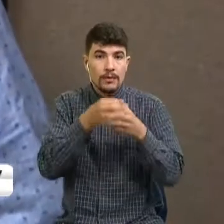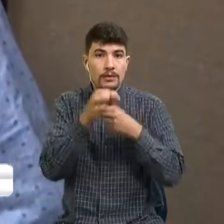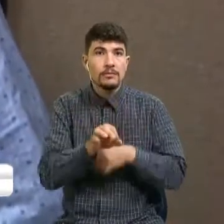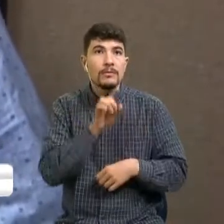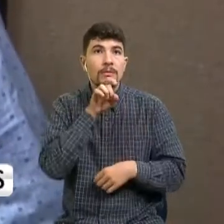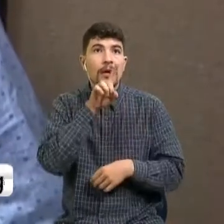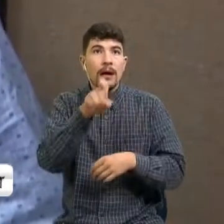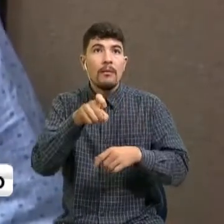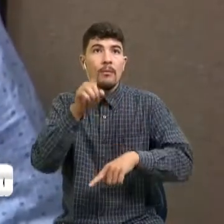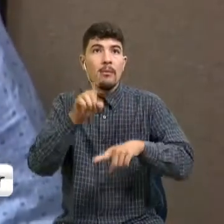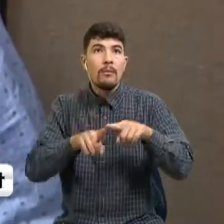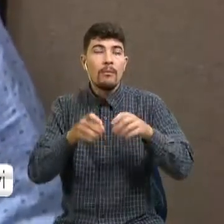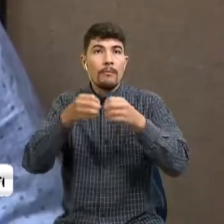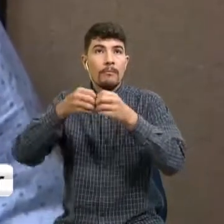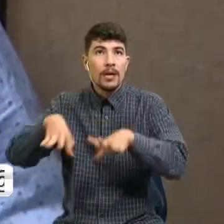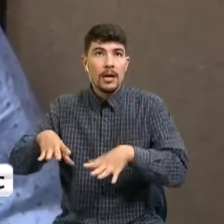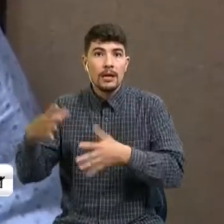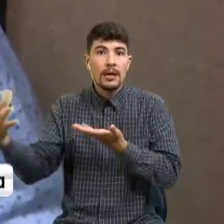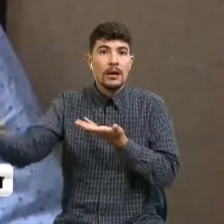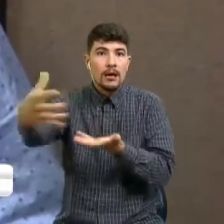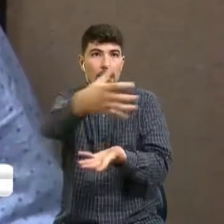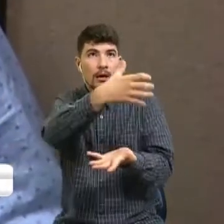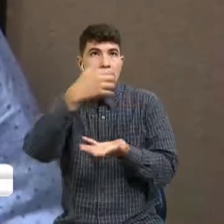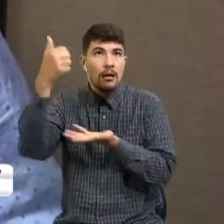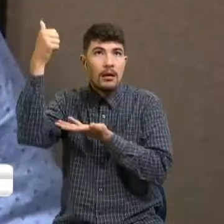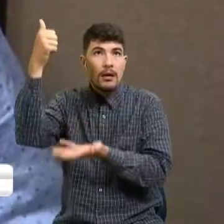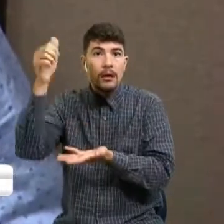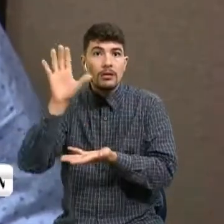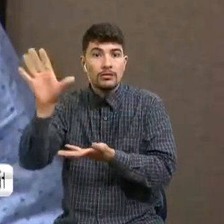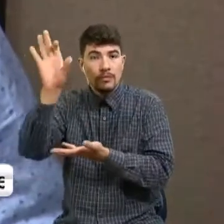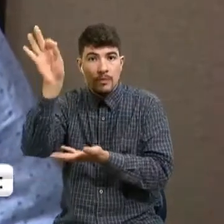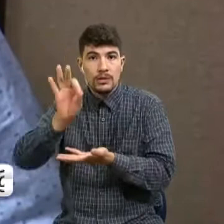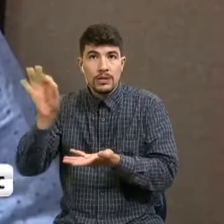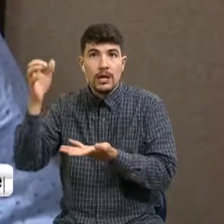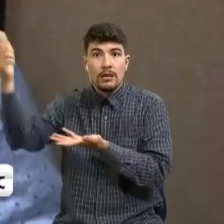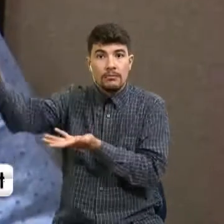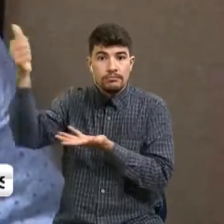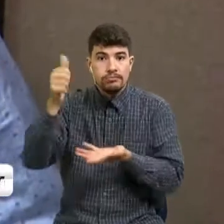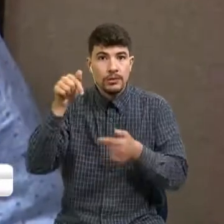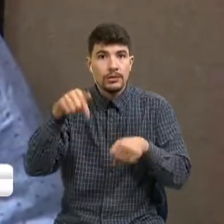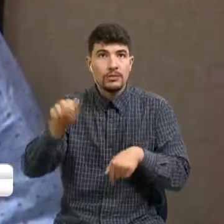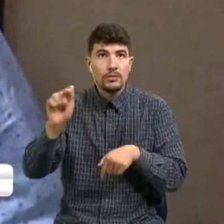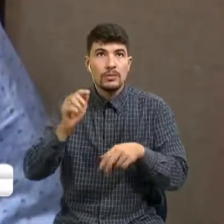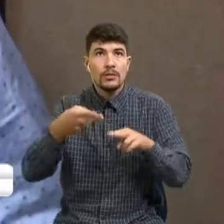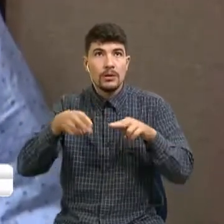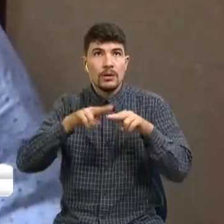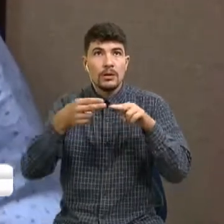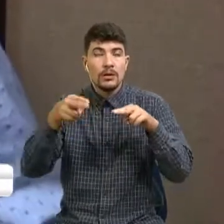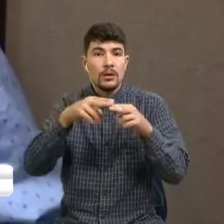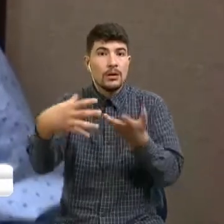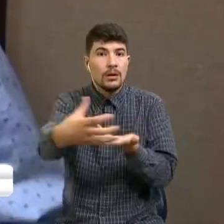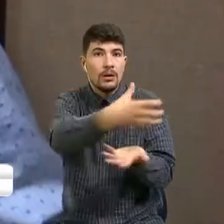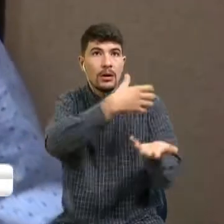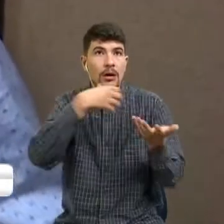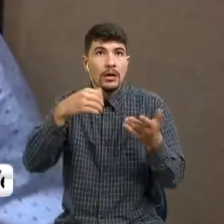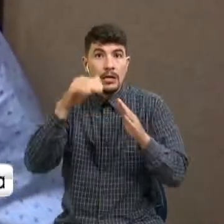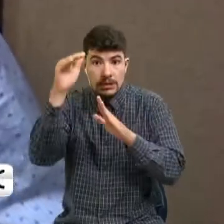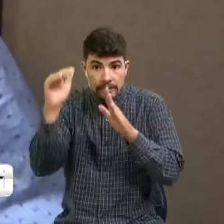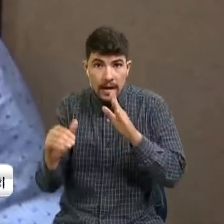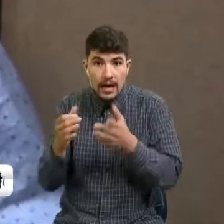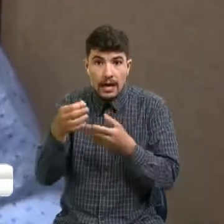perder e ingresos pueden bajar los porcentajes de los ingresos corrientes de libre destinación y si bajan los ingresos